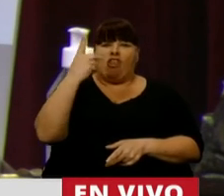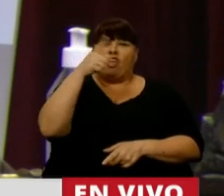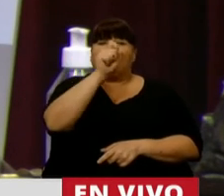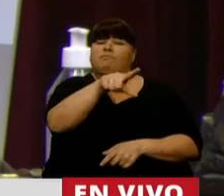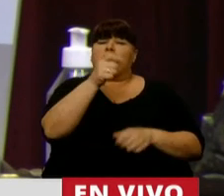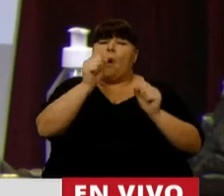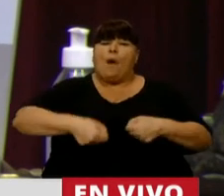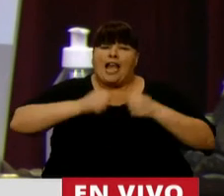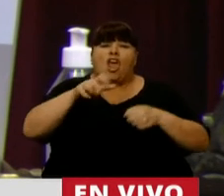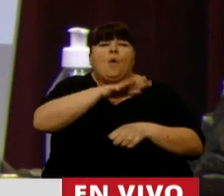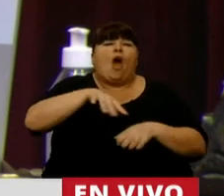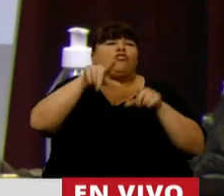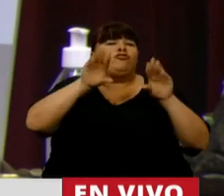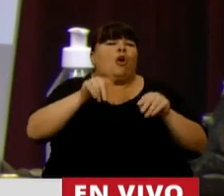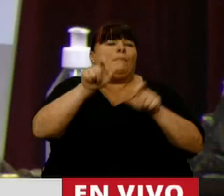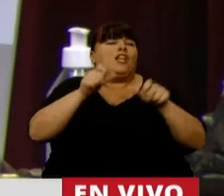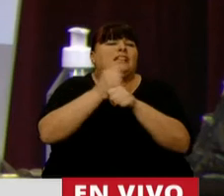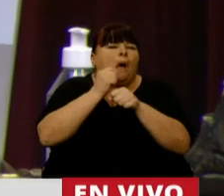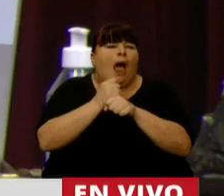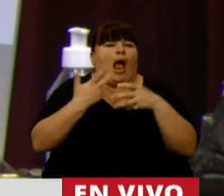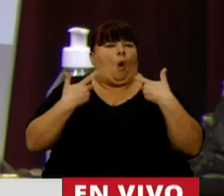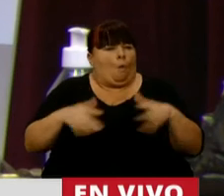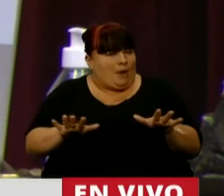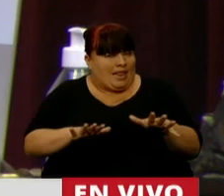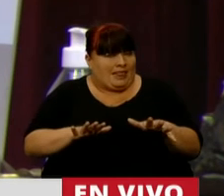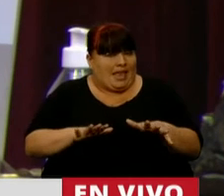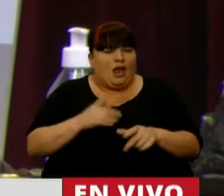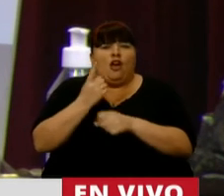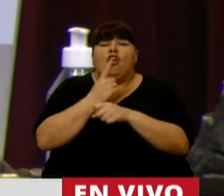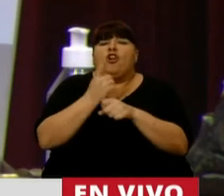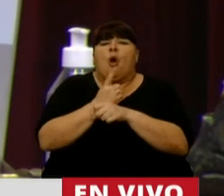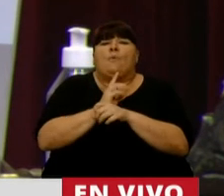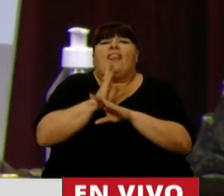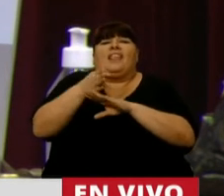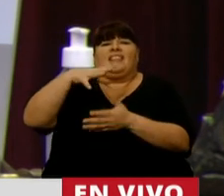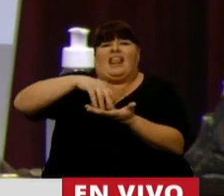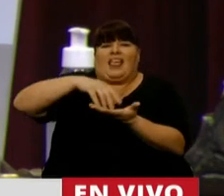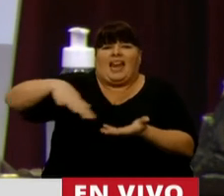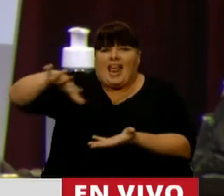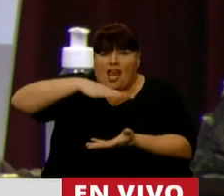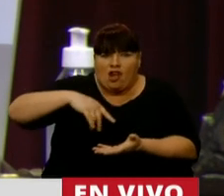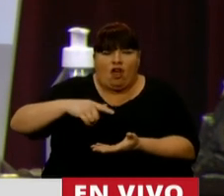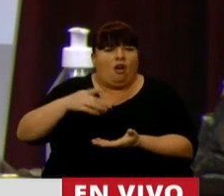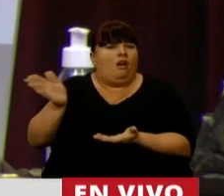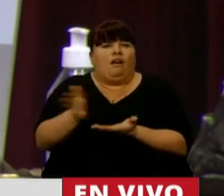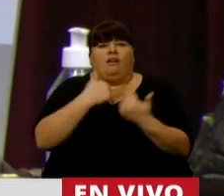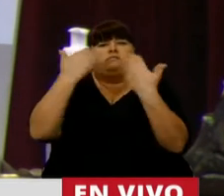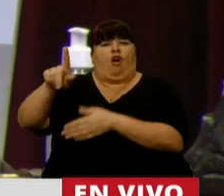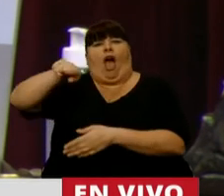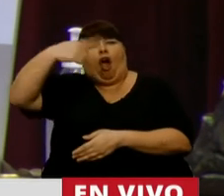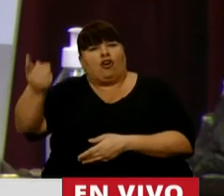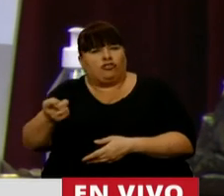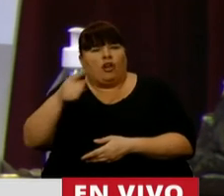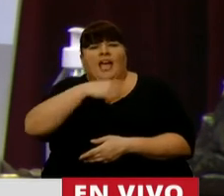es un barrio de trabajadores, humilde, no están pudiendo entrar a sus terrenos, han sido cedidos a otros